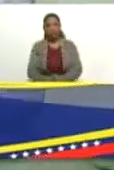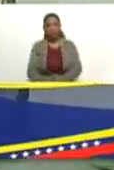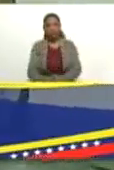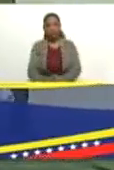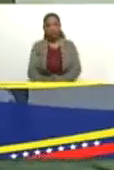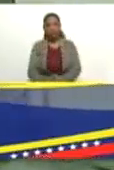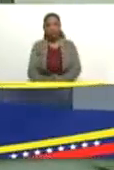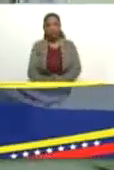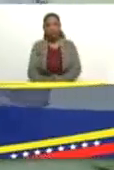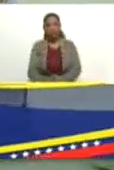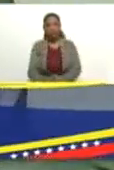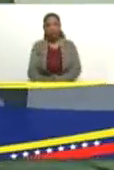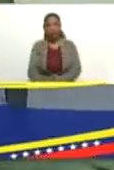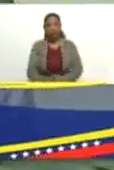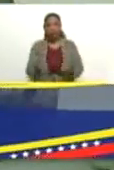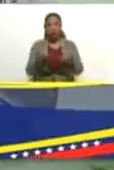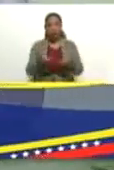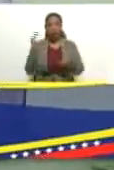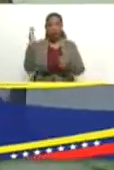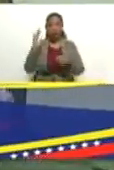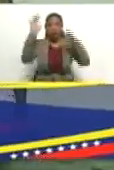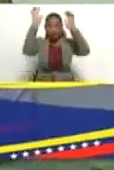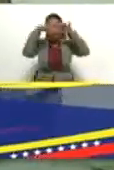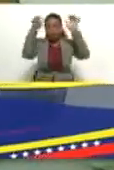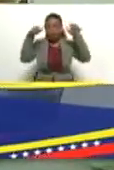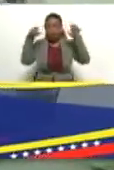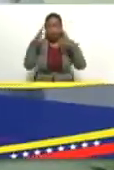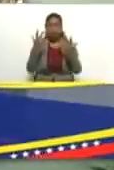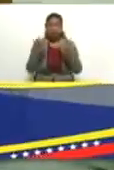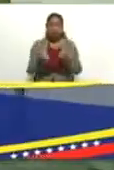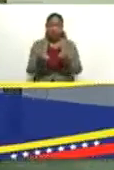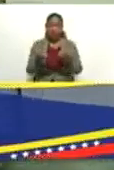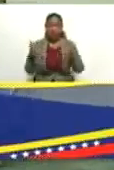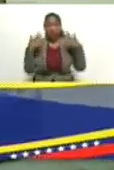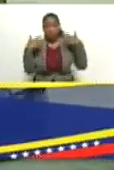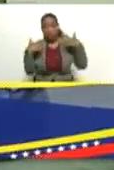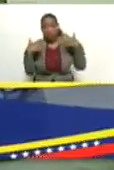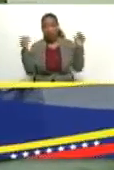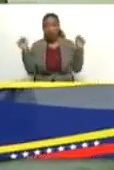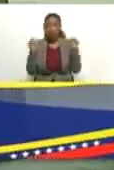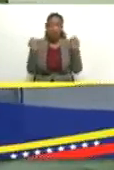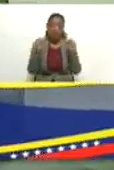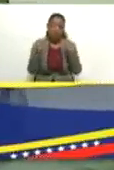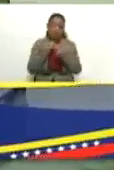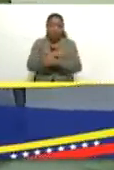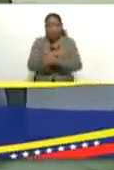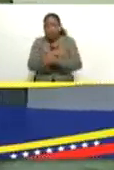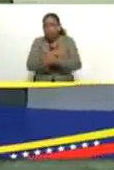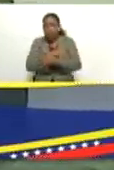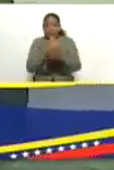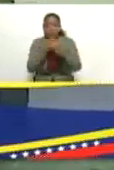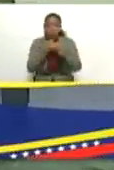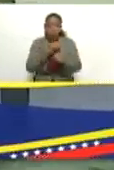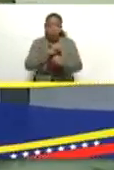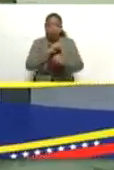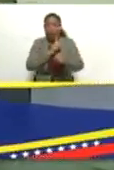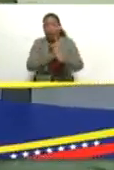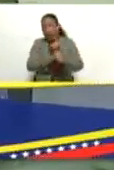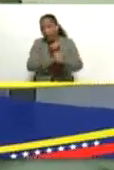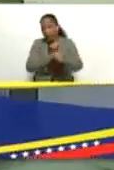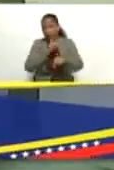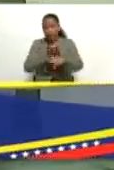los aguaceros, la sequía, los calorones, los enormes fríos, todo extremo, la temperatura extrema.